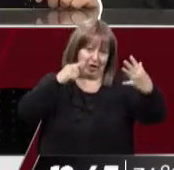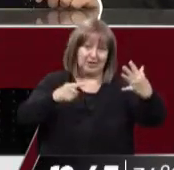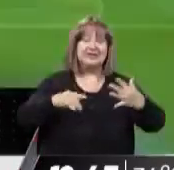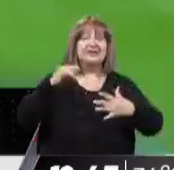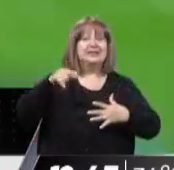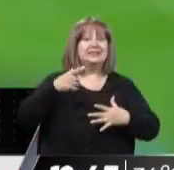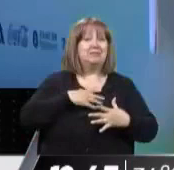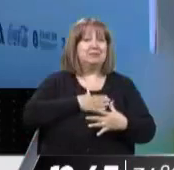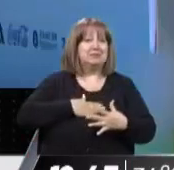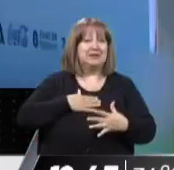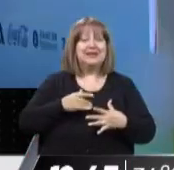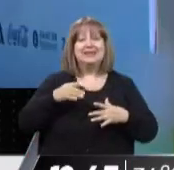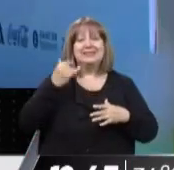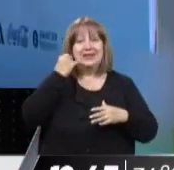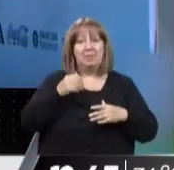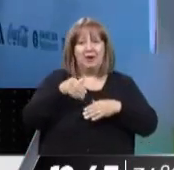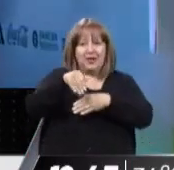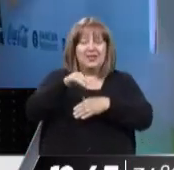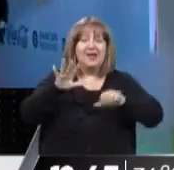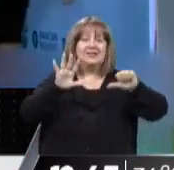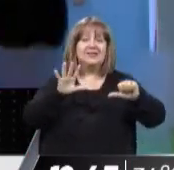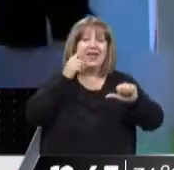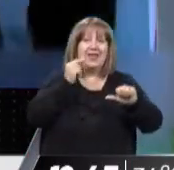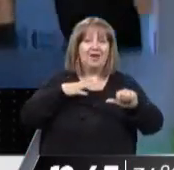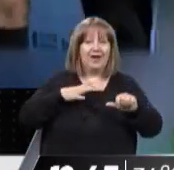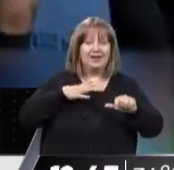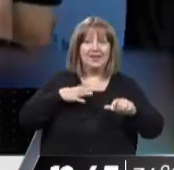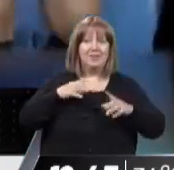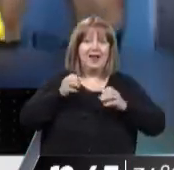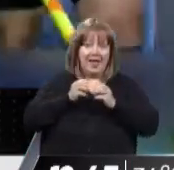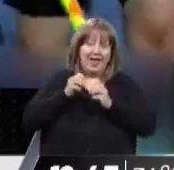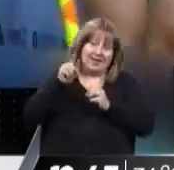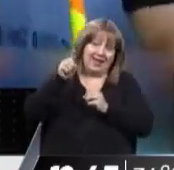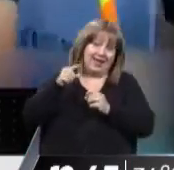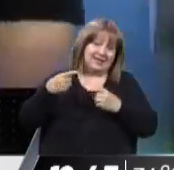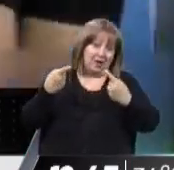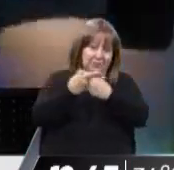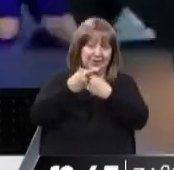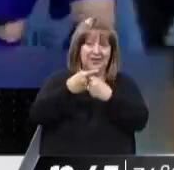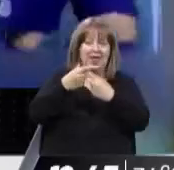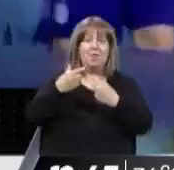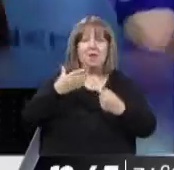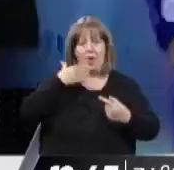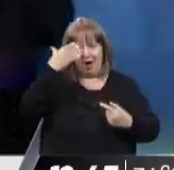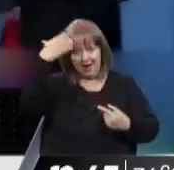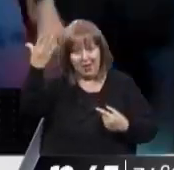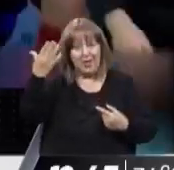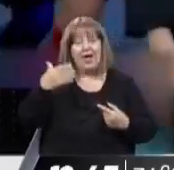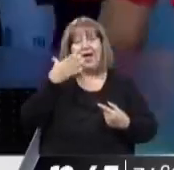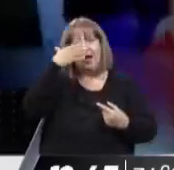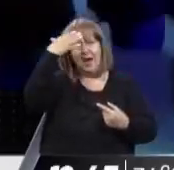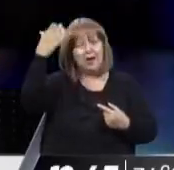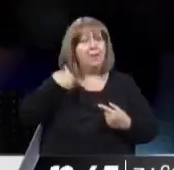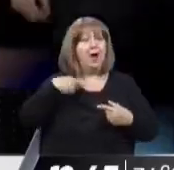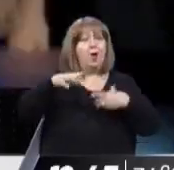que crece a tan poquito, 6 días para que debute la selección en la Copa del Mundo ante Arabia Saudita. Una Arabia Saudita que